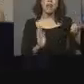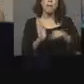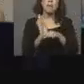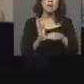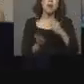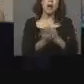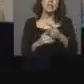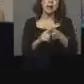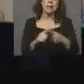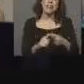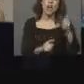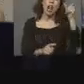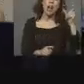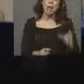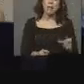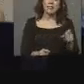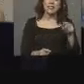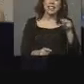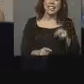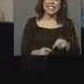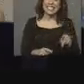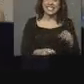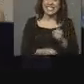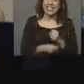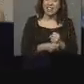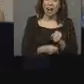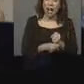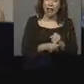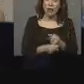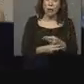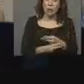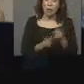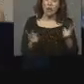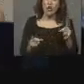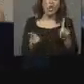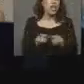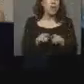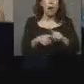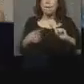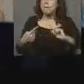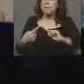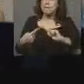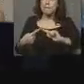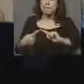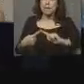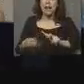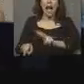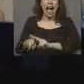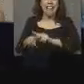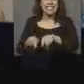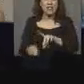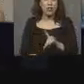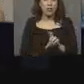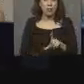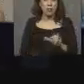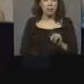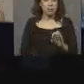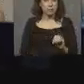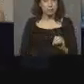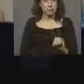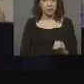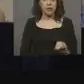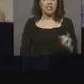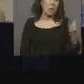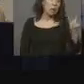medio al que, sin revestir la calidad de empleado público, participare en la comisión de estos delitos. Si